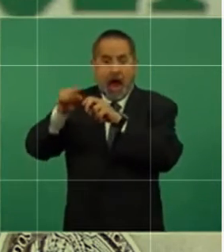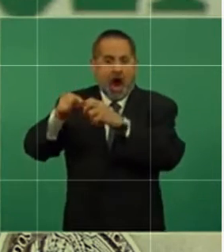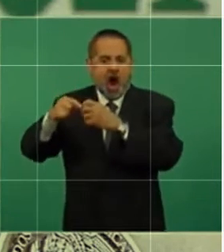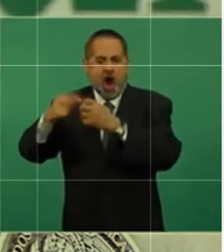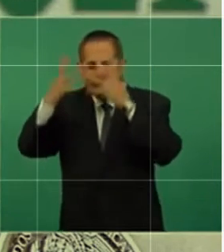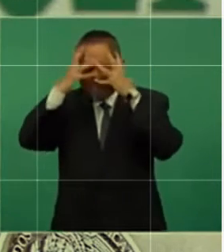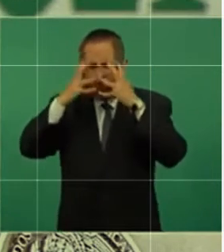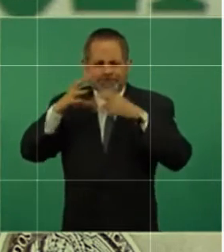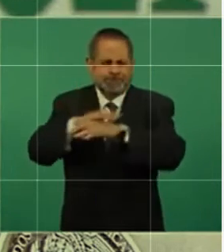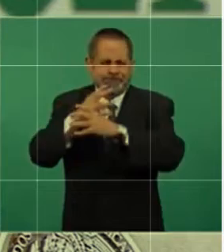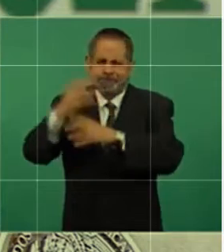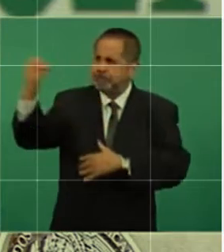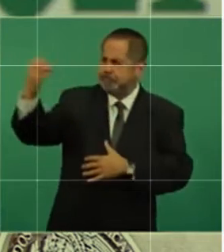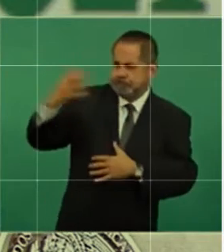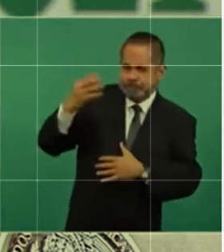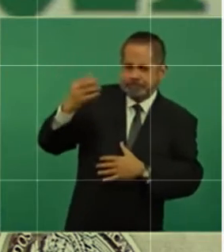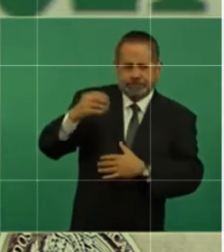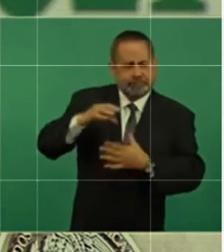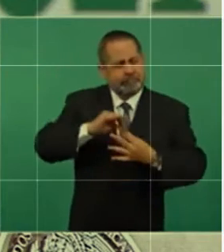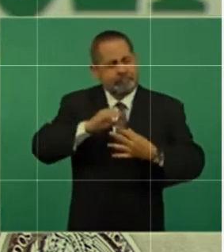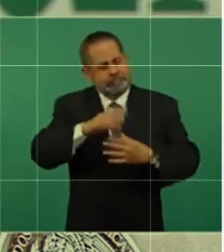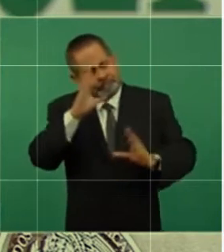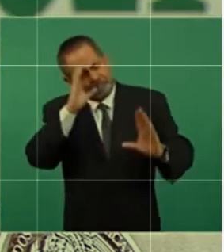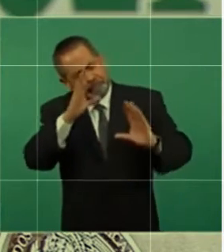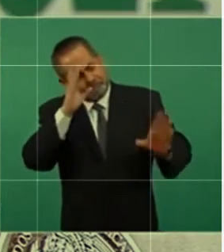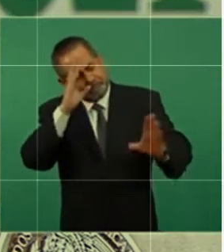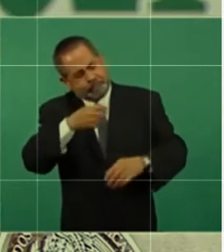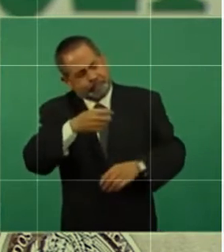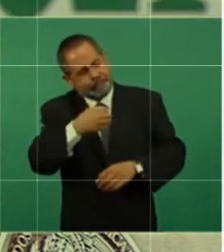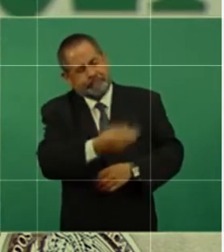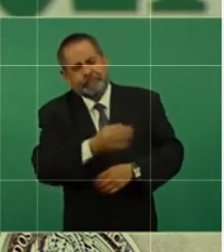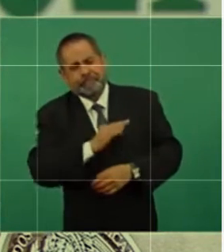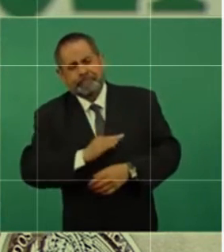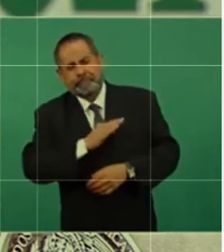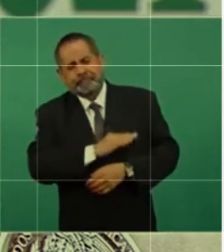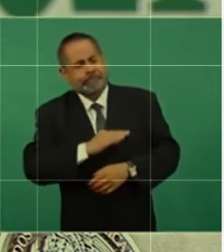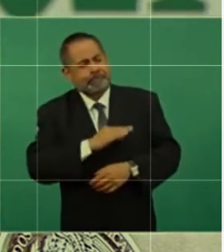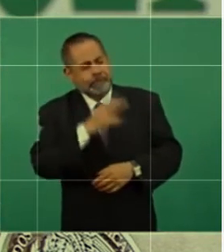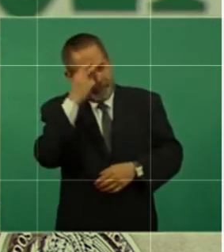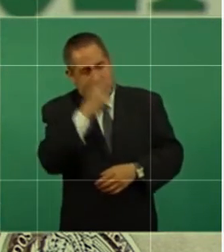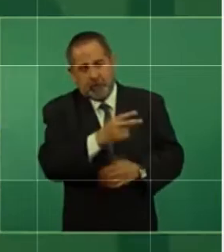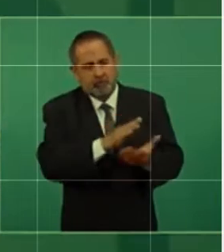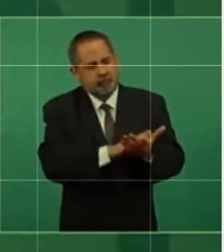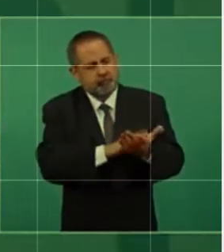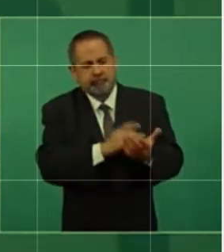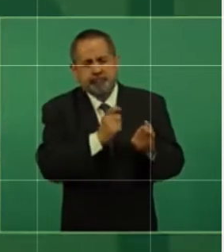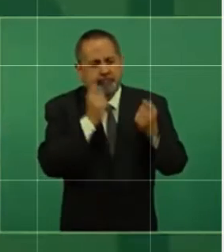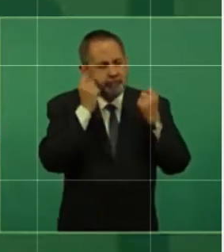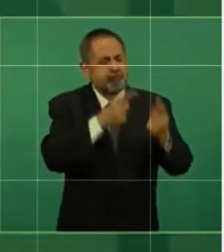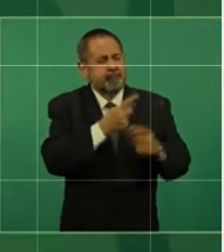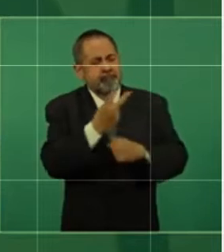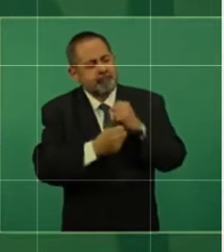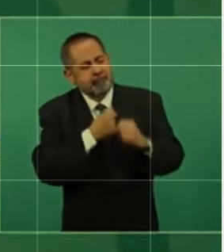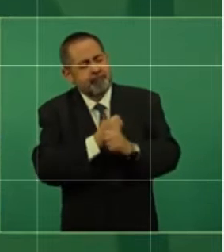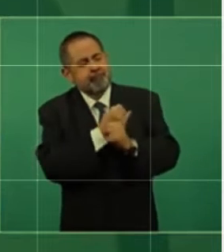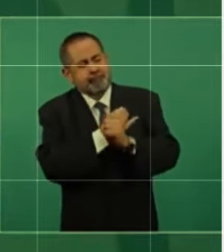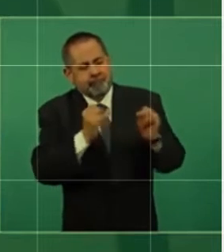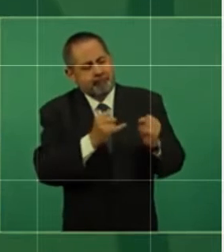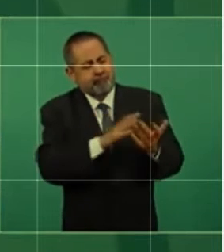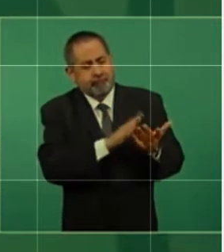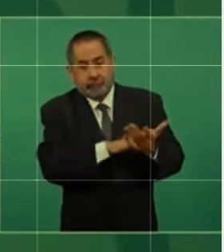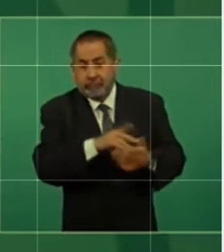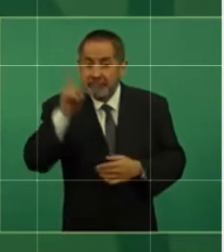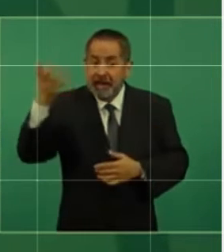donde hacen referencia a la felicitación a nuestro país por este acontecimiento